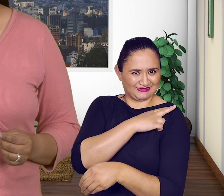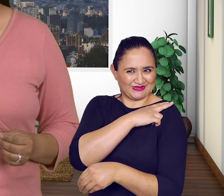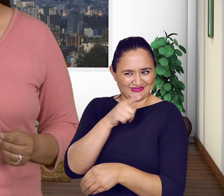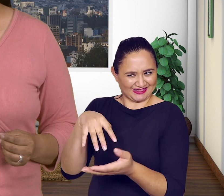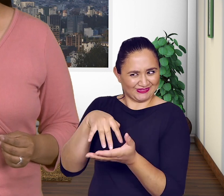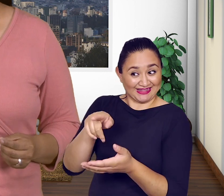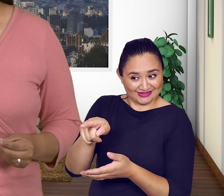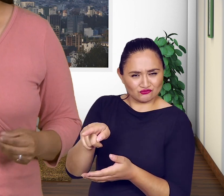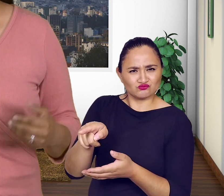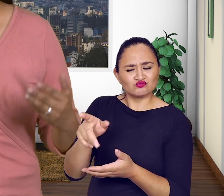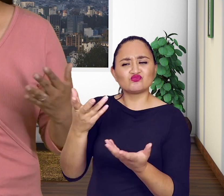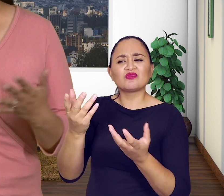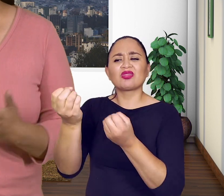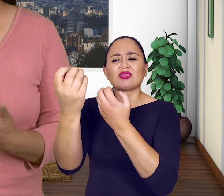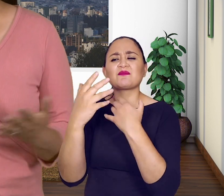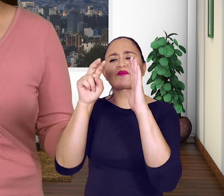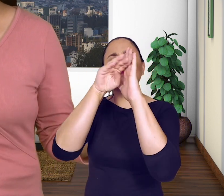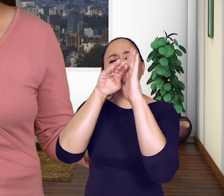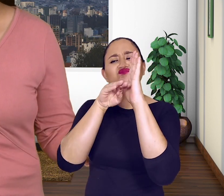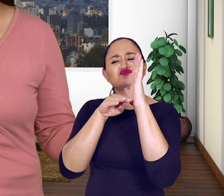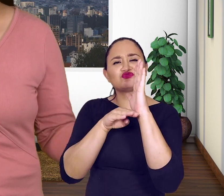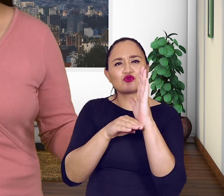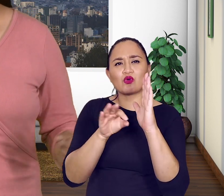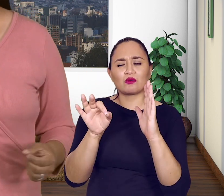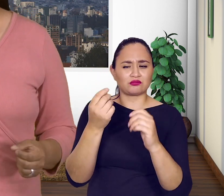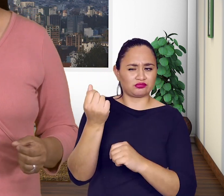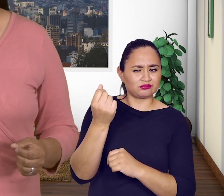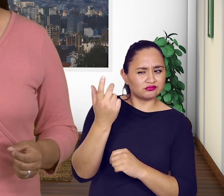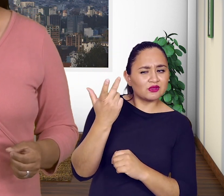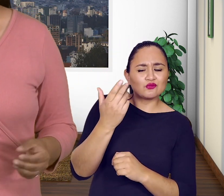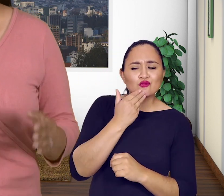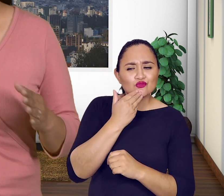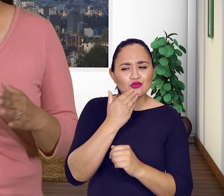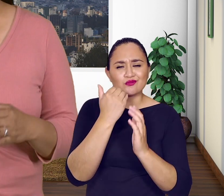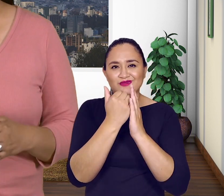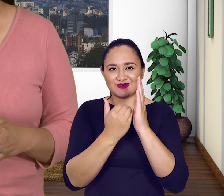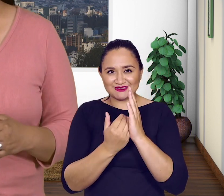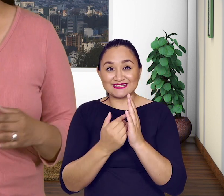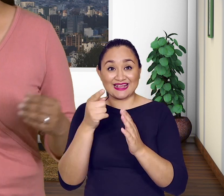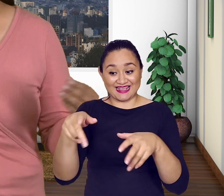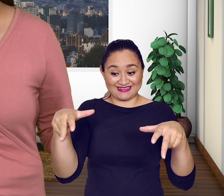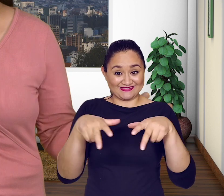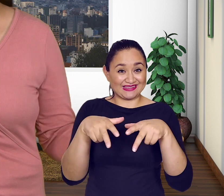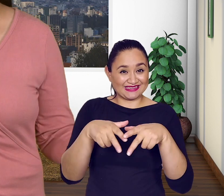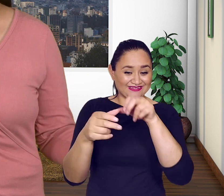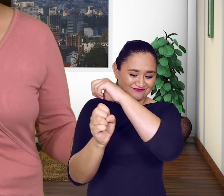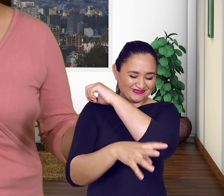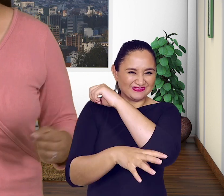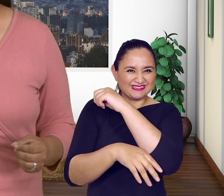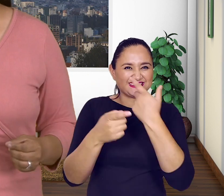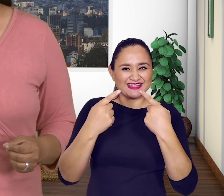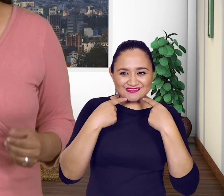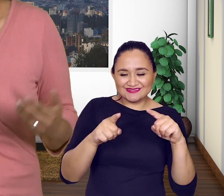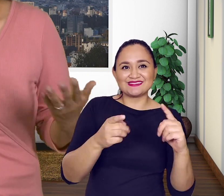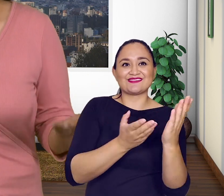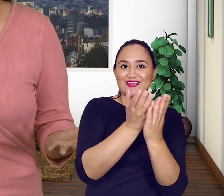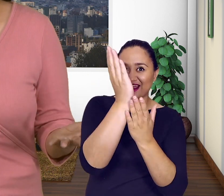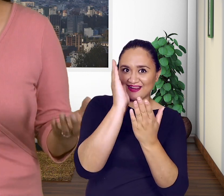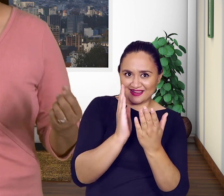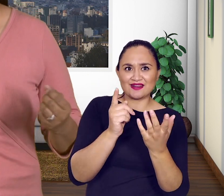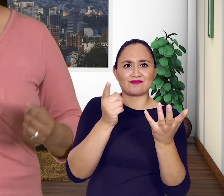habilidades se requieren o las posibilidades de financiamiento las ferias de carreras talleres vocacionales